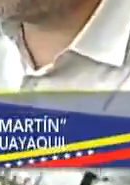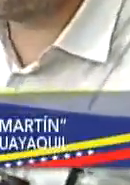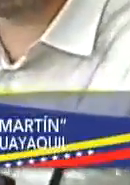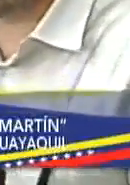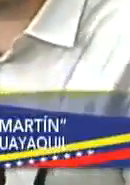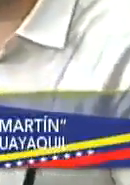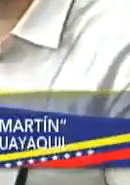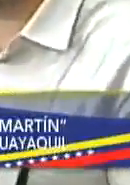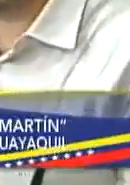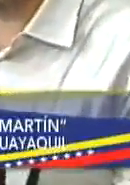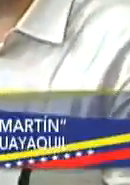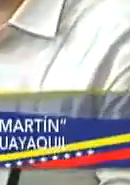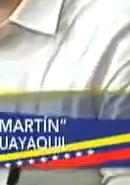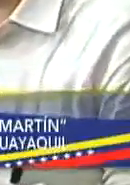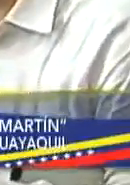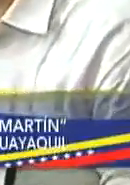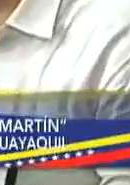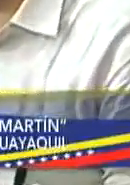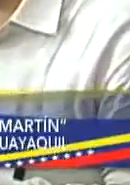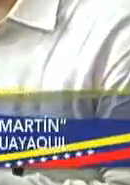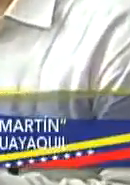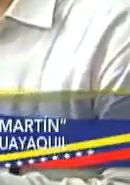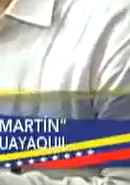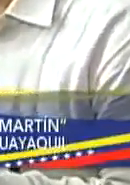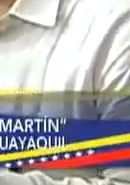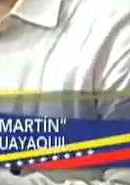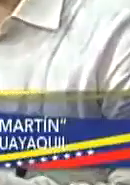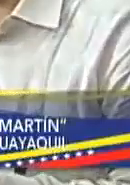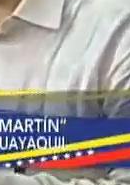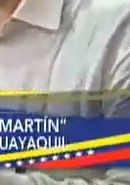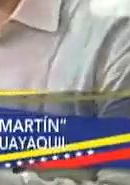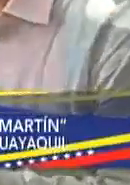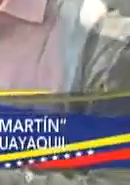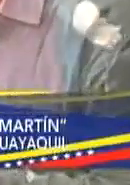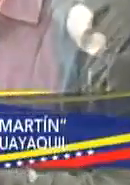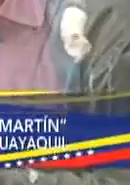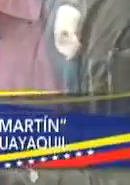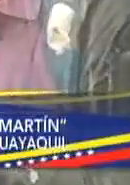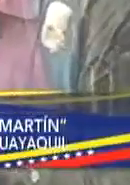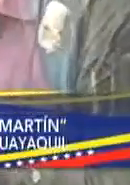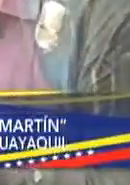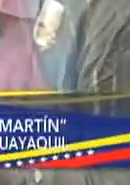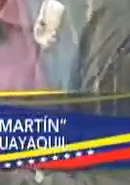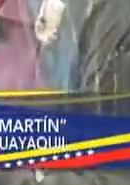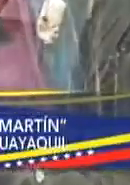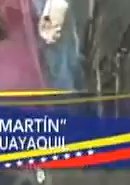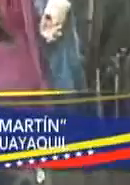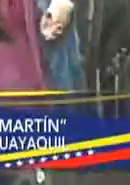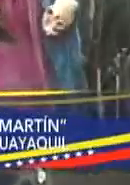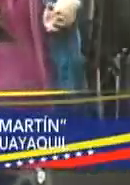lo llama el aire al pasar Bolívar, Libertador.